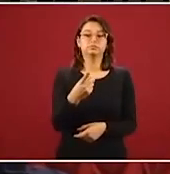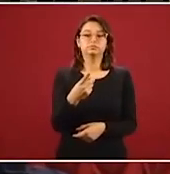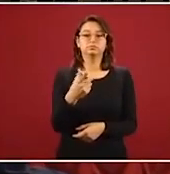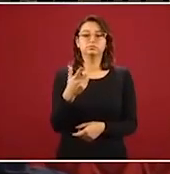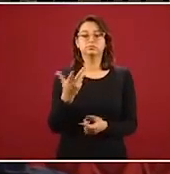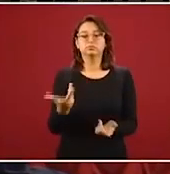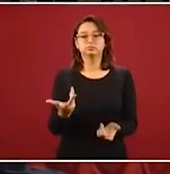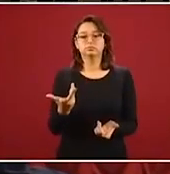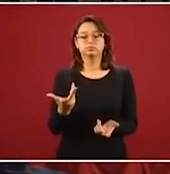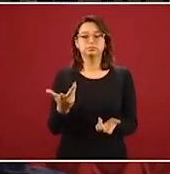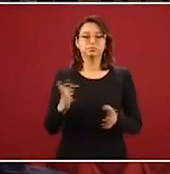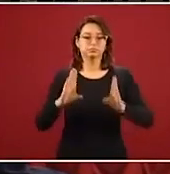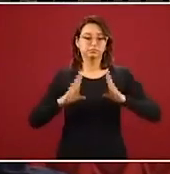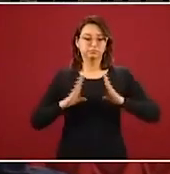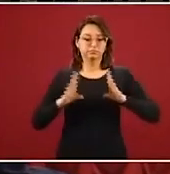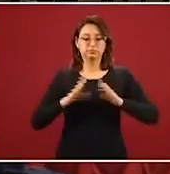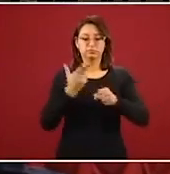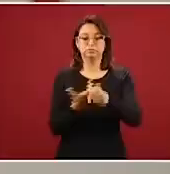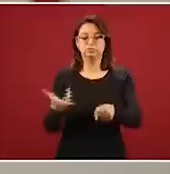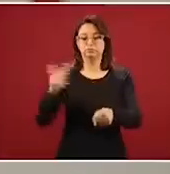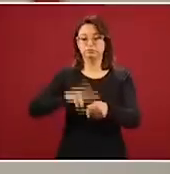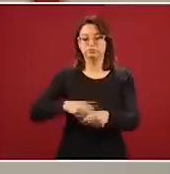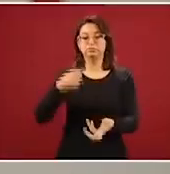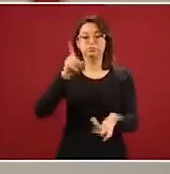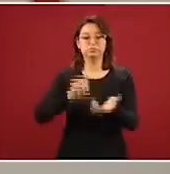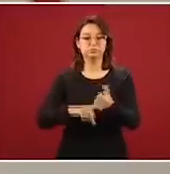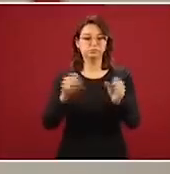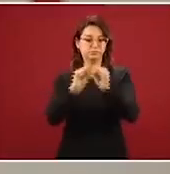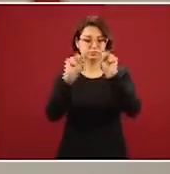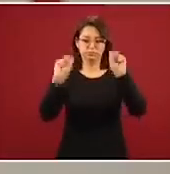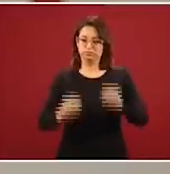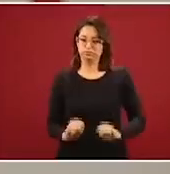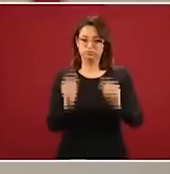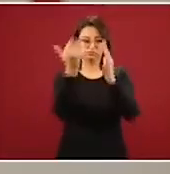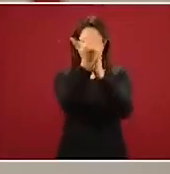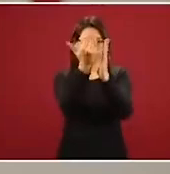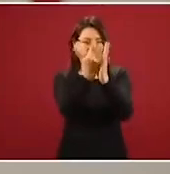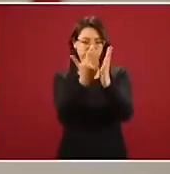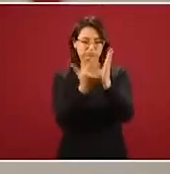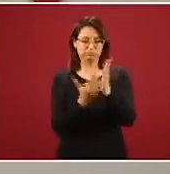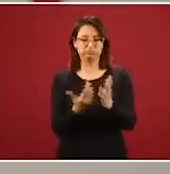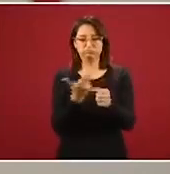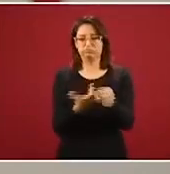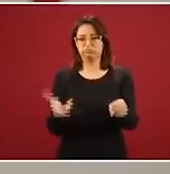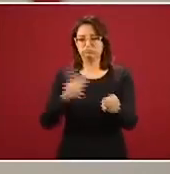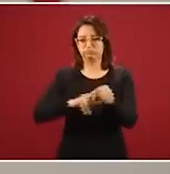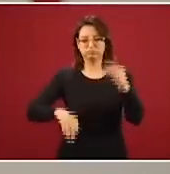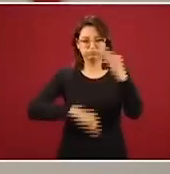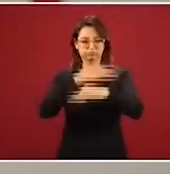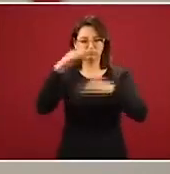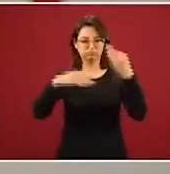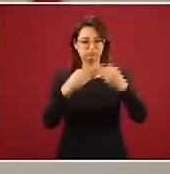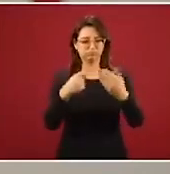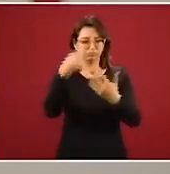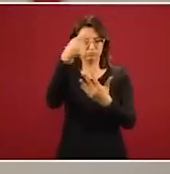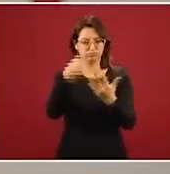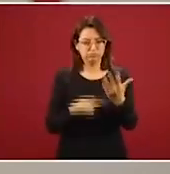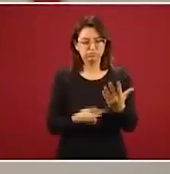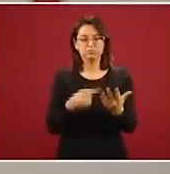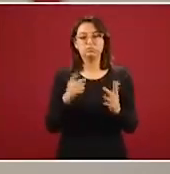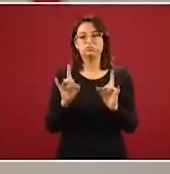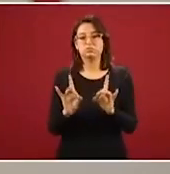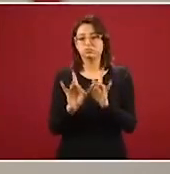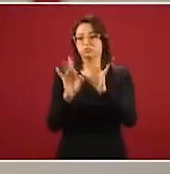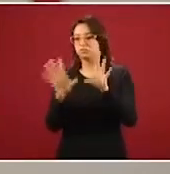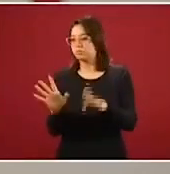tenemos un sistema en el Hospital Central Militar y en todos nuestros hospitales, que si por alguna situación o alguna circunstancia